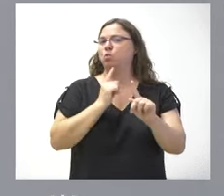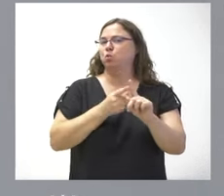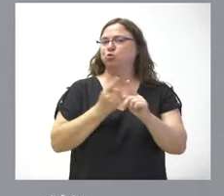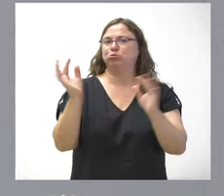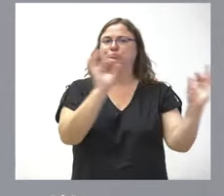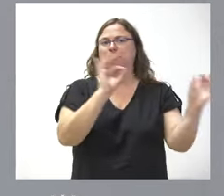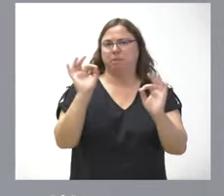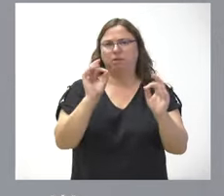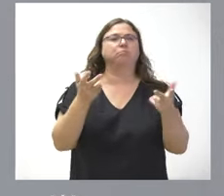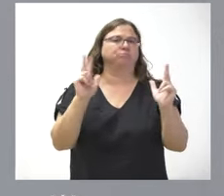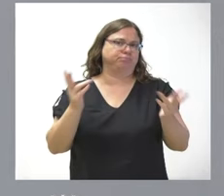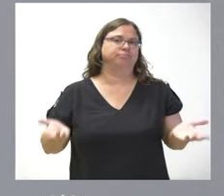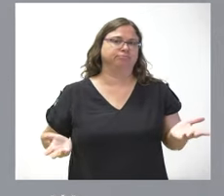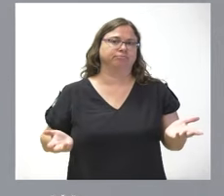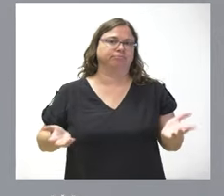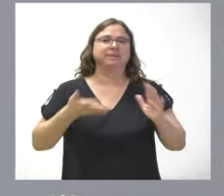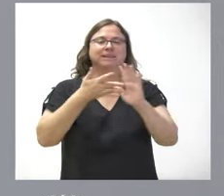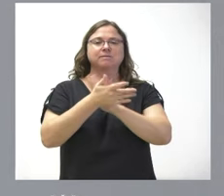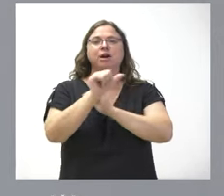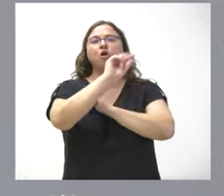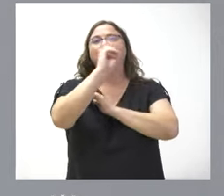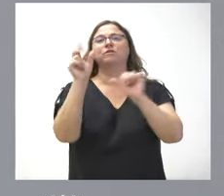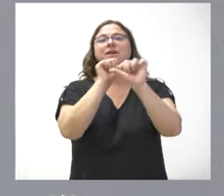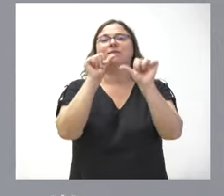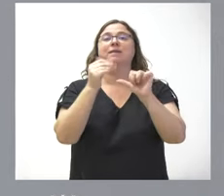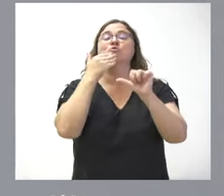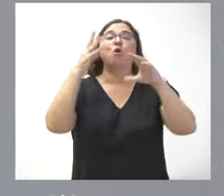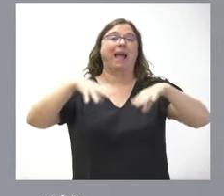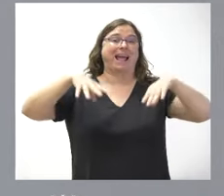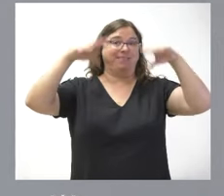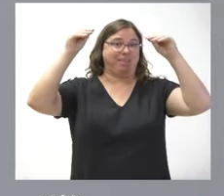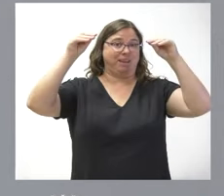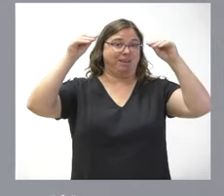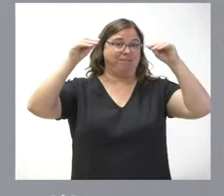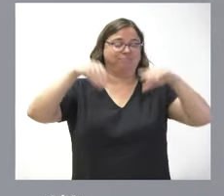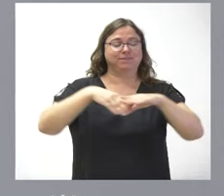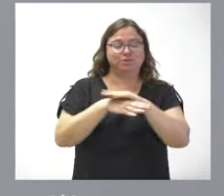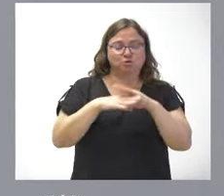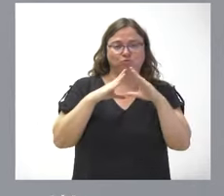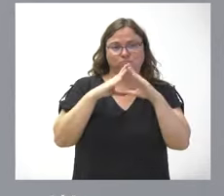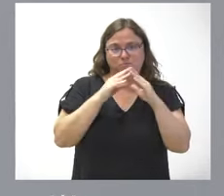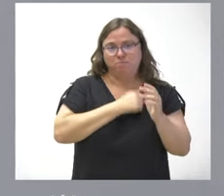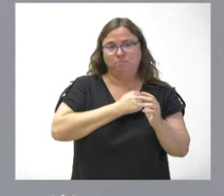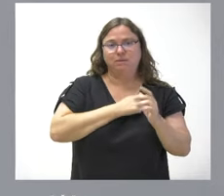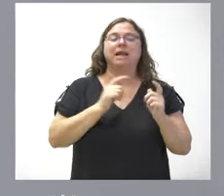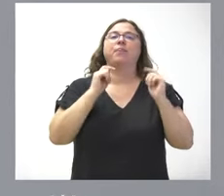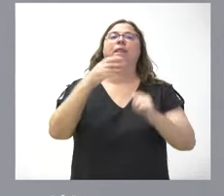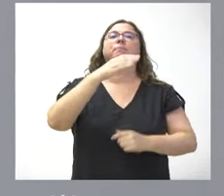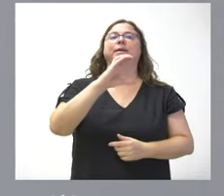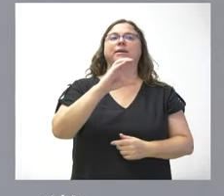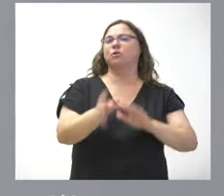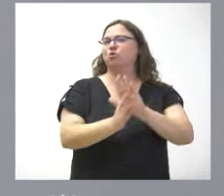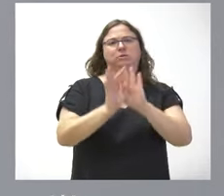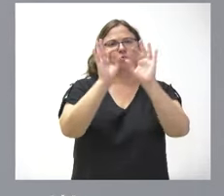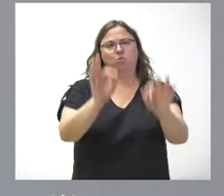diseñado dicho otra manera una catedral que fue diseñada para el culto aunque se declare bien de inter cultural es